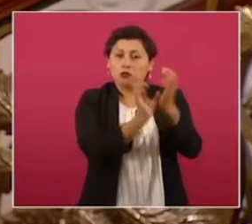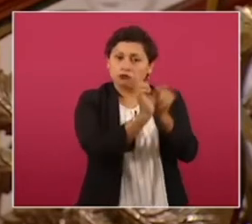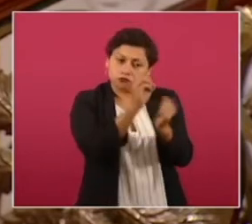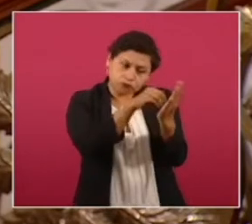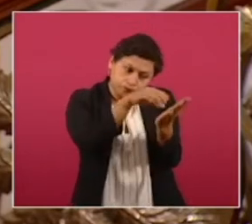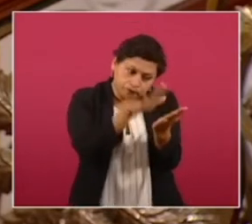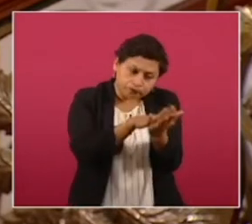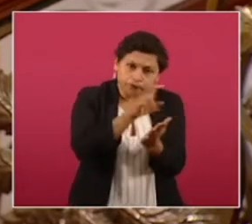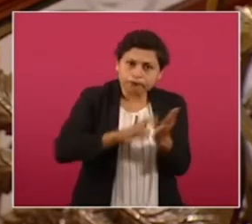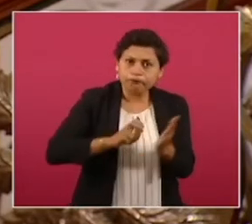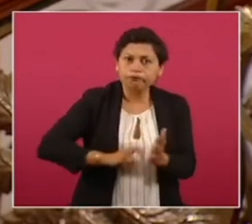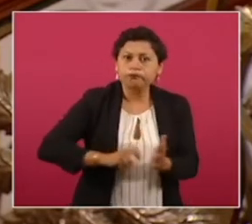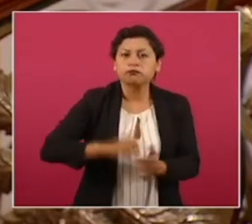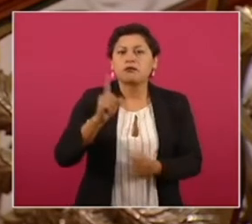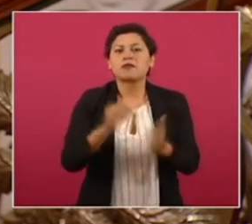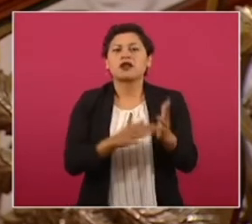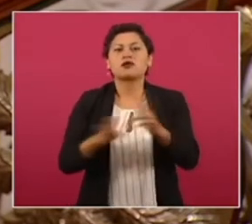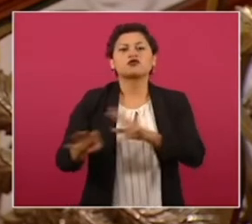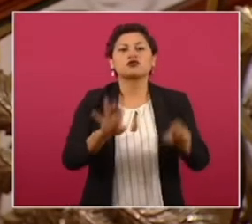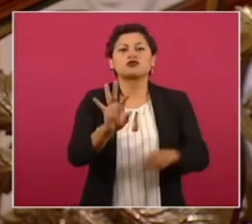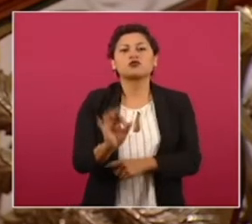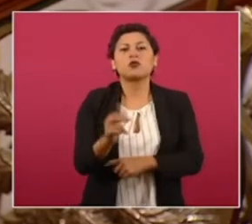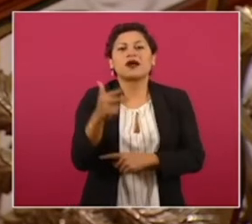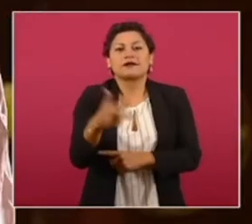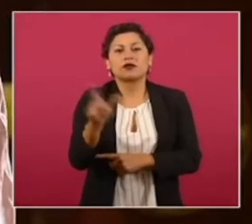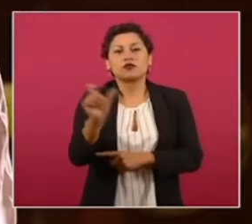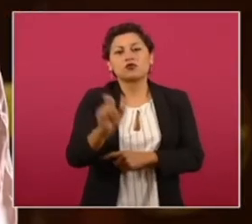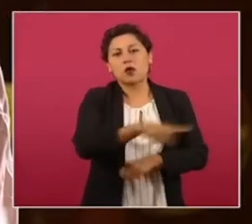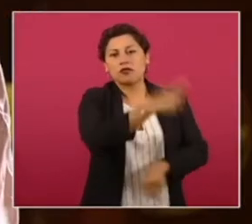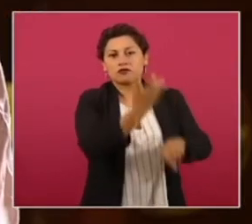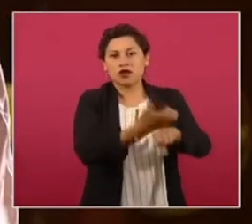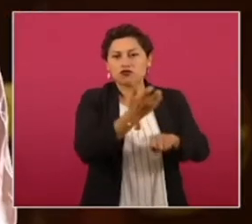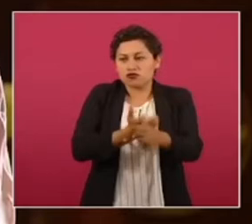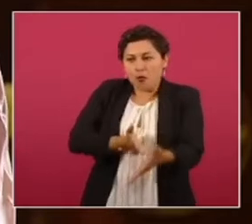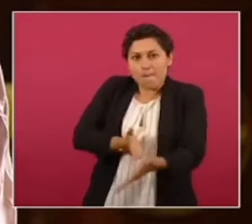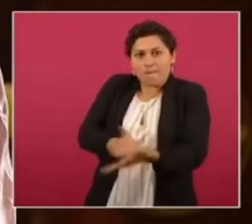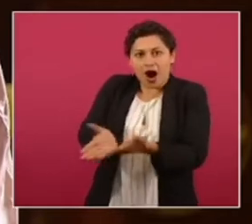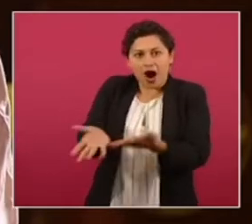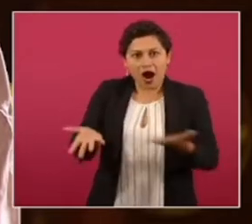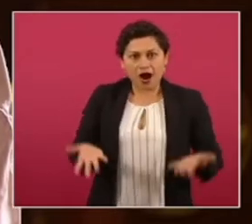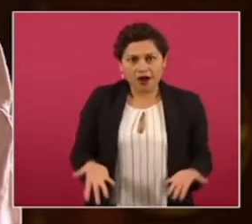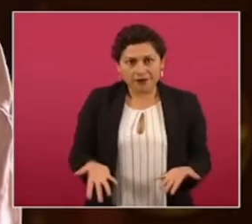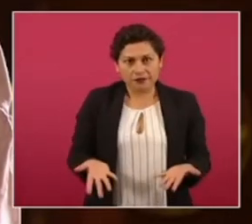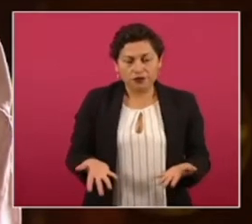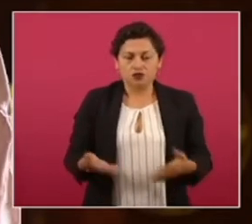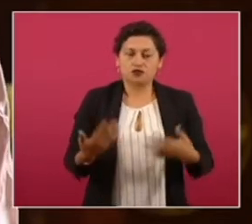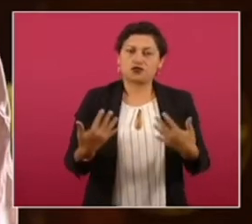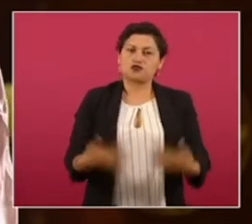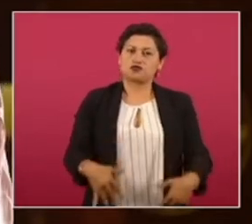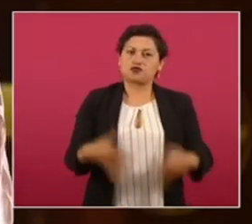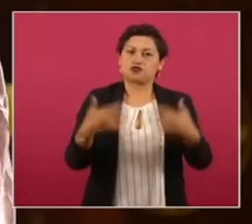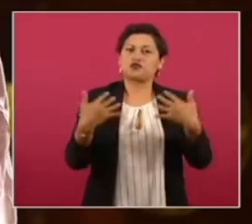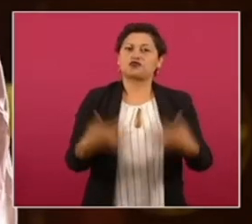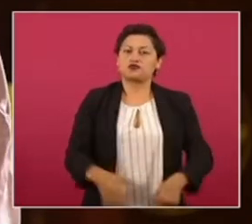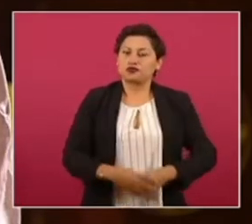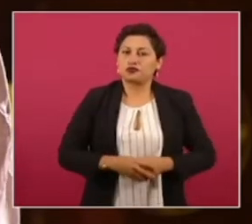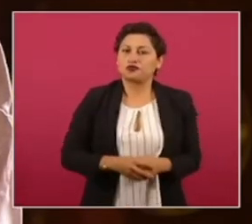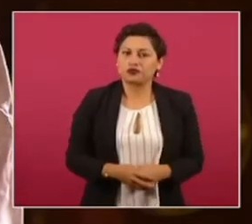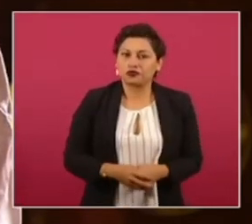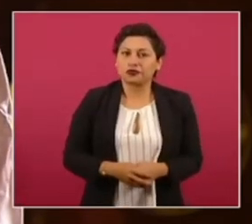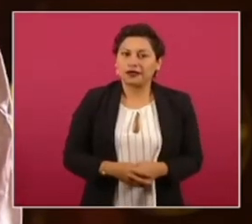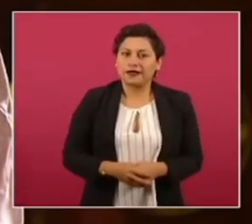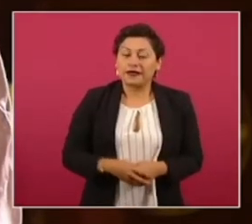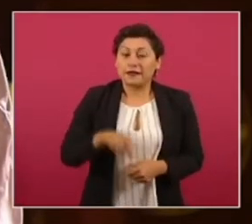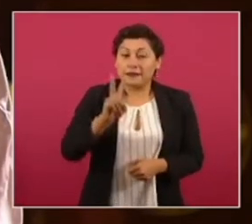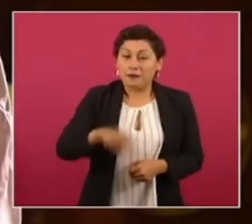en 1848 tras la invasión estadounidense. Fue bajo los 33 rayos